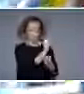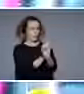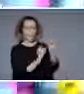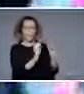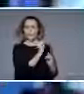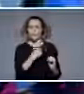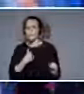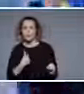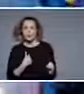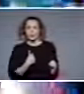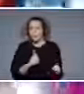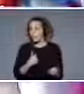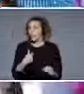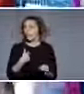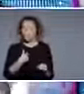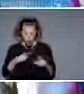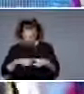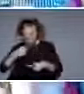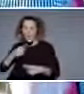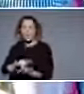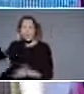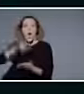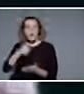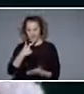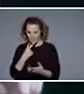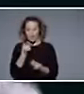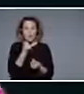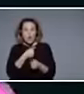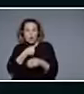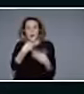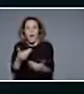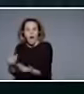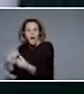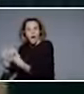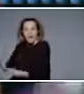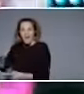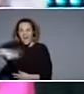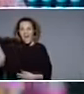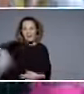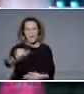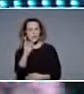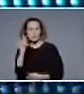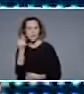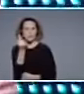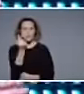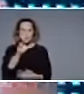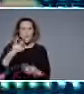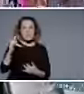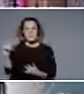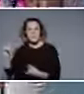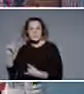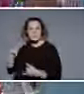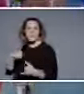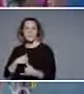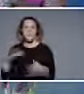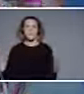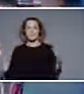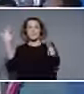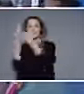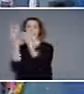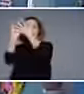Un WhatsApp me acaba de llegar, el dinero van a regalar. Ellos tienen dinero para dar, la fusión ha